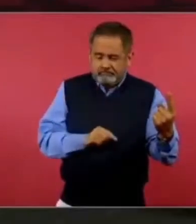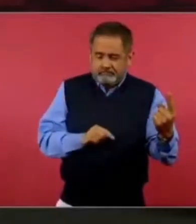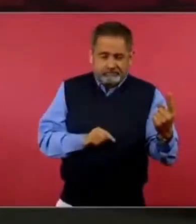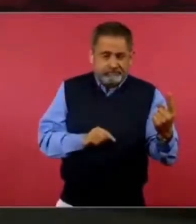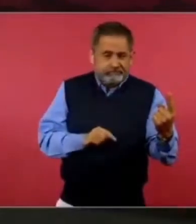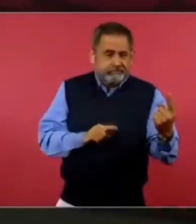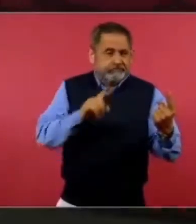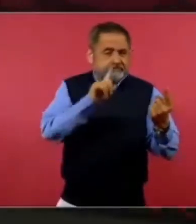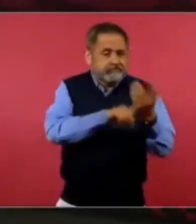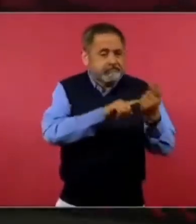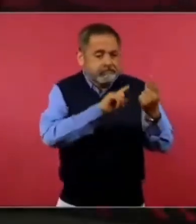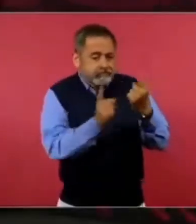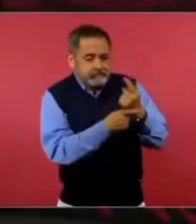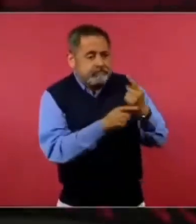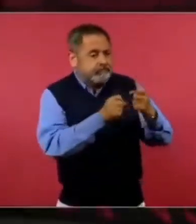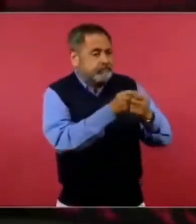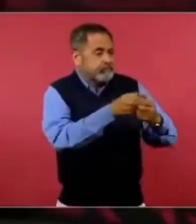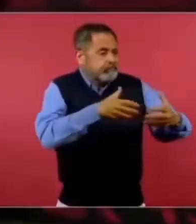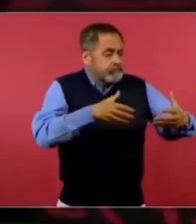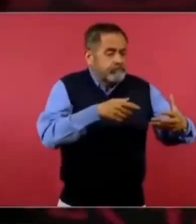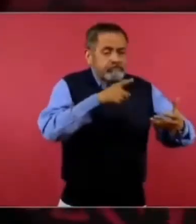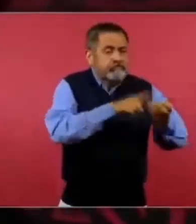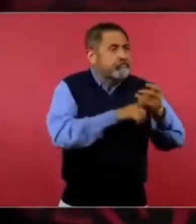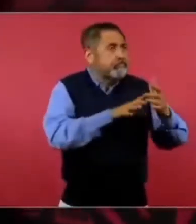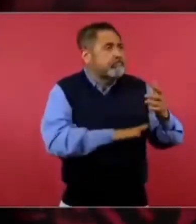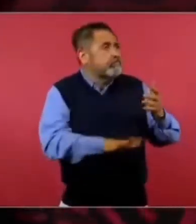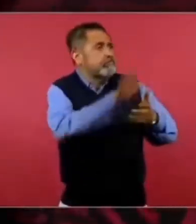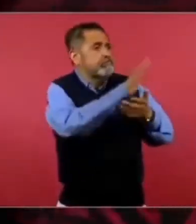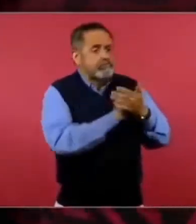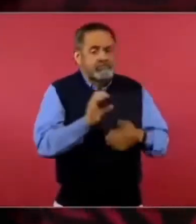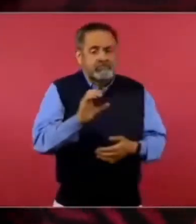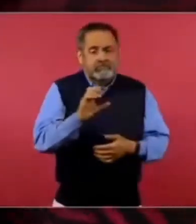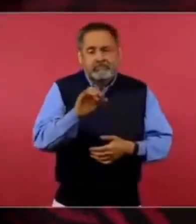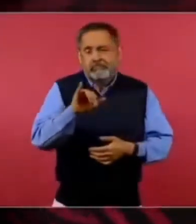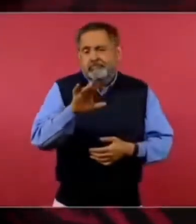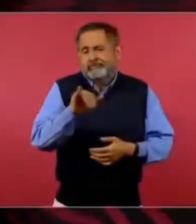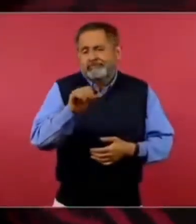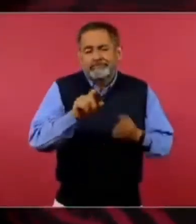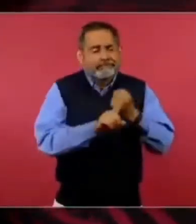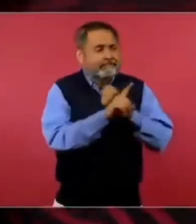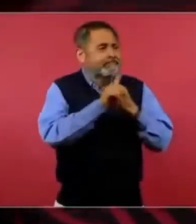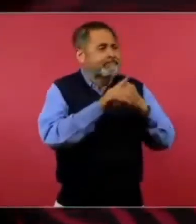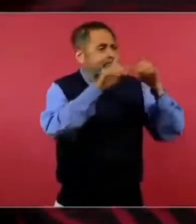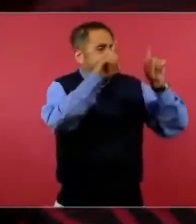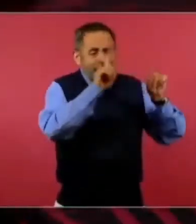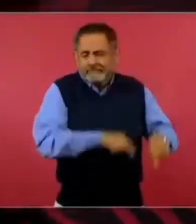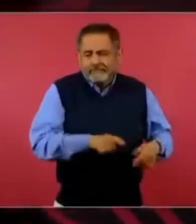Es una crisis del Poder Judicial.